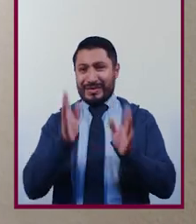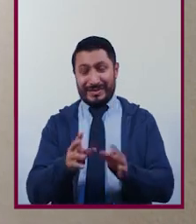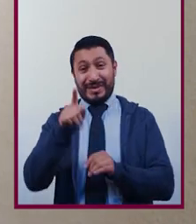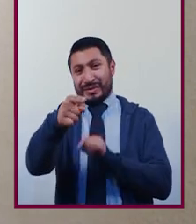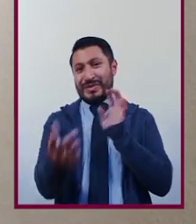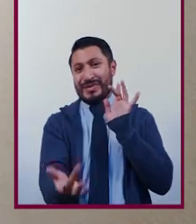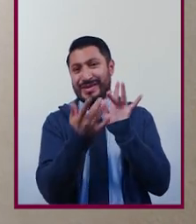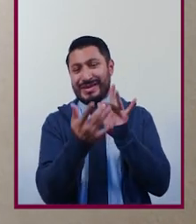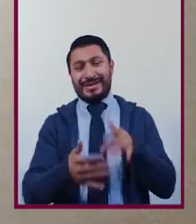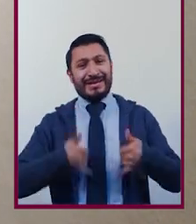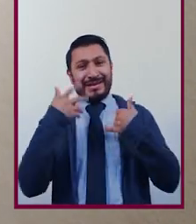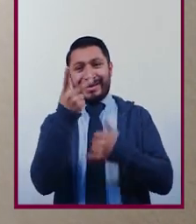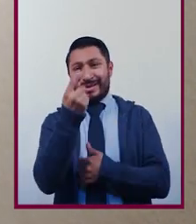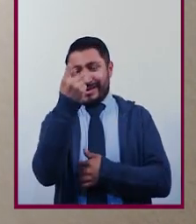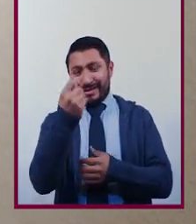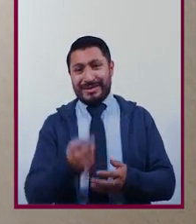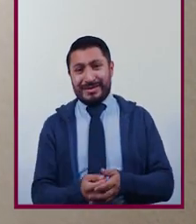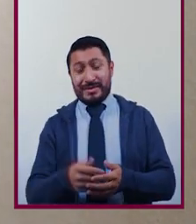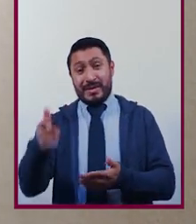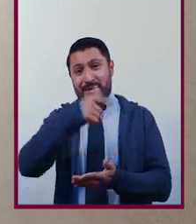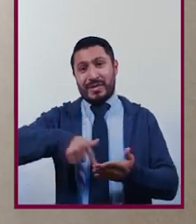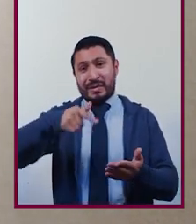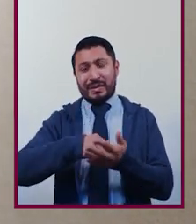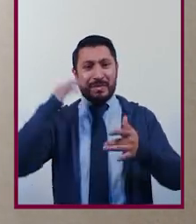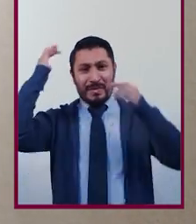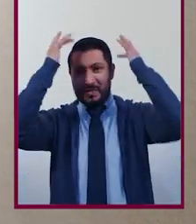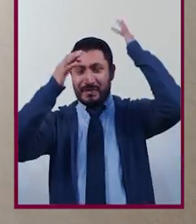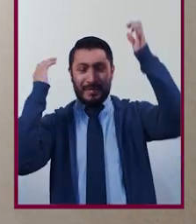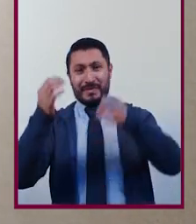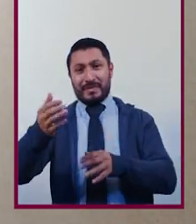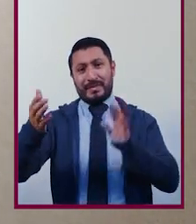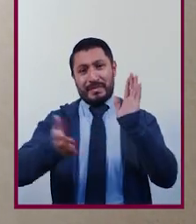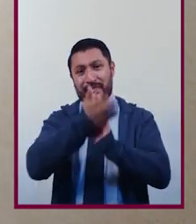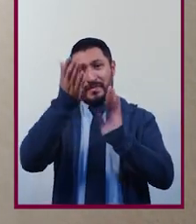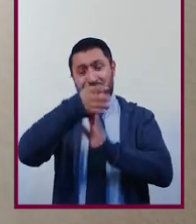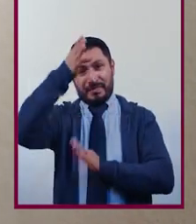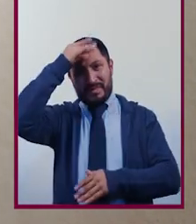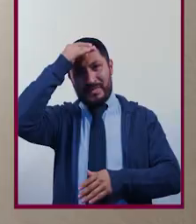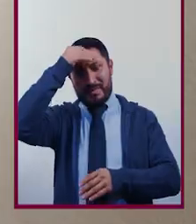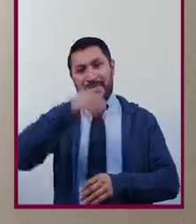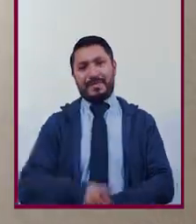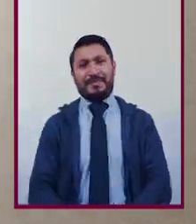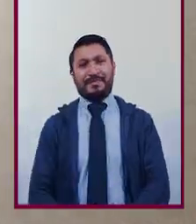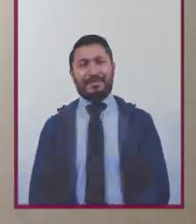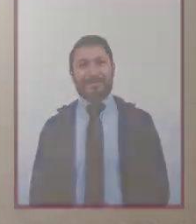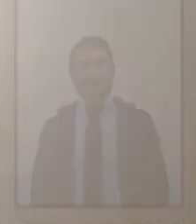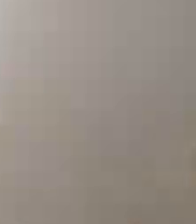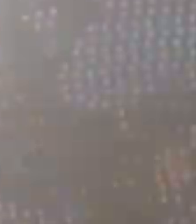Conéctate, Jóvenes en TV, un espacio de reflexión y construcción del conocimiento.